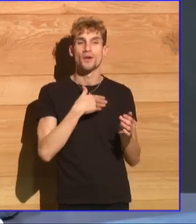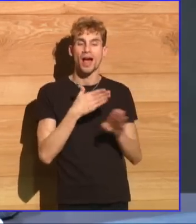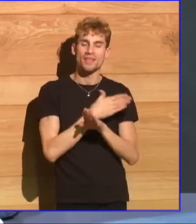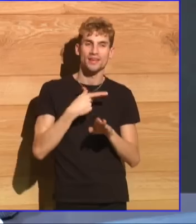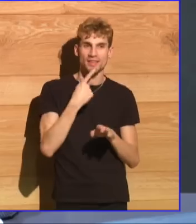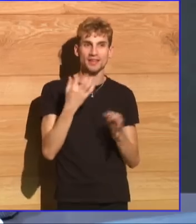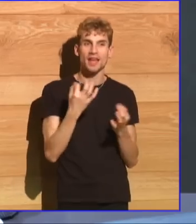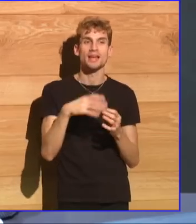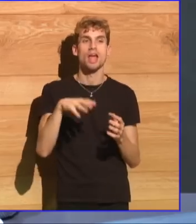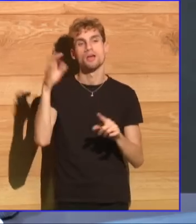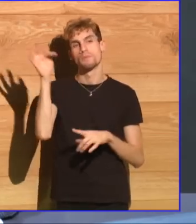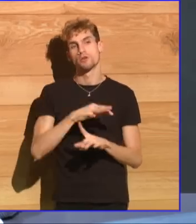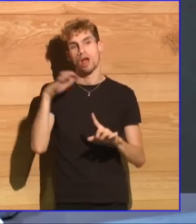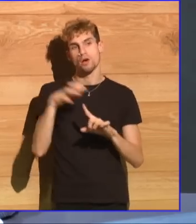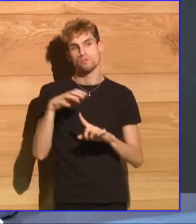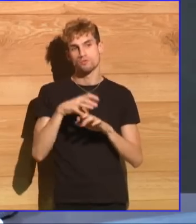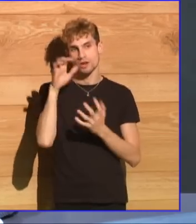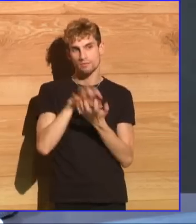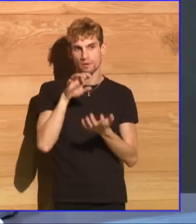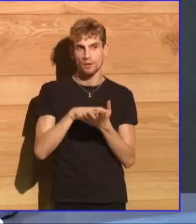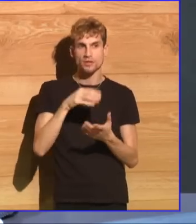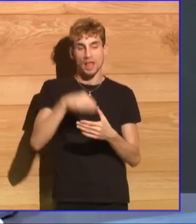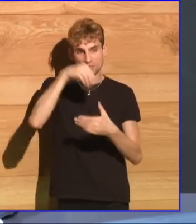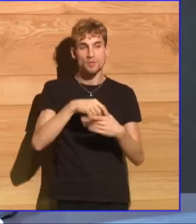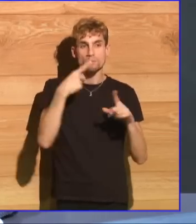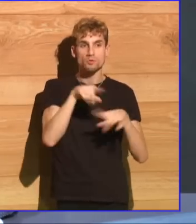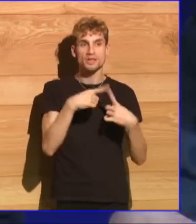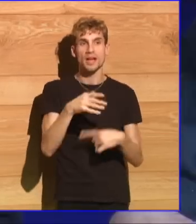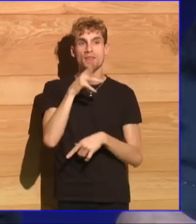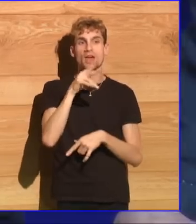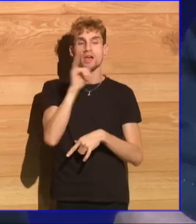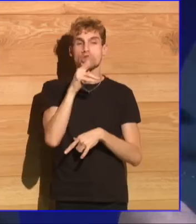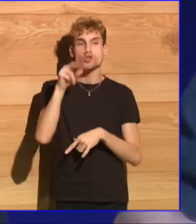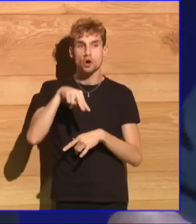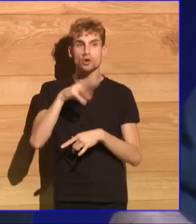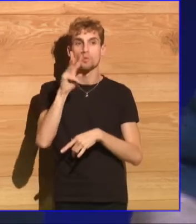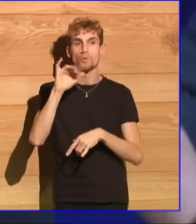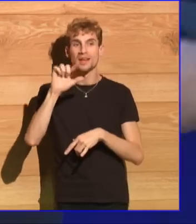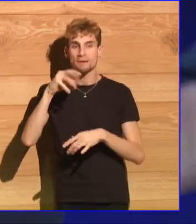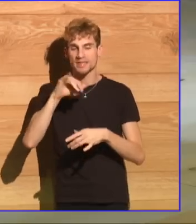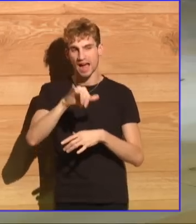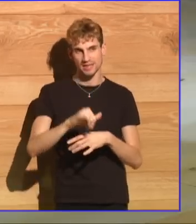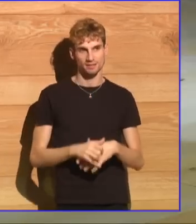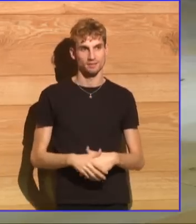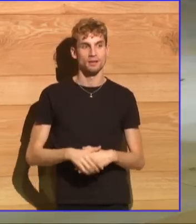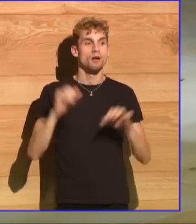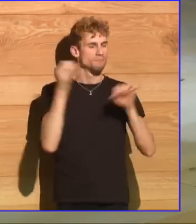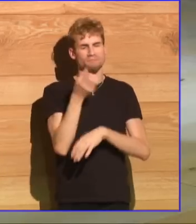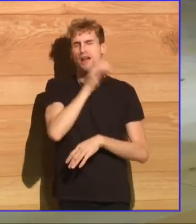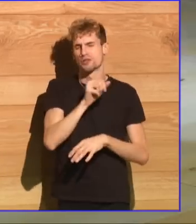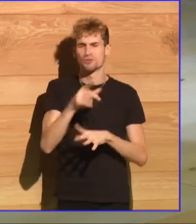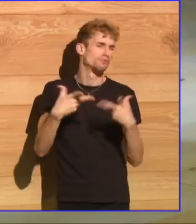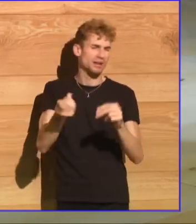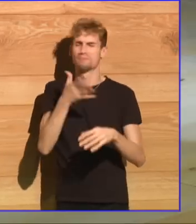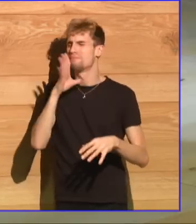Jurassic Park Sí. es la que tiene música de John Williams. Vale, sí, eso hay que recordarlo. Magnífico. Es que va a quedar un final precioso. Es que yo